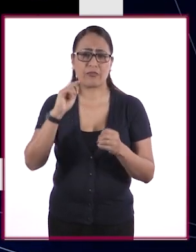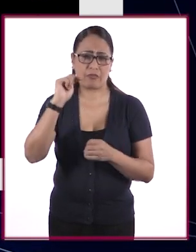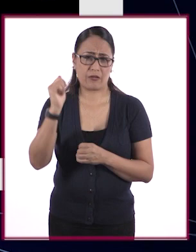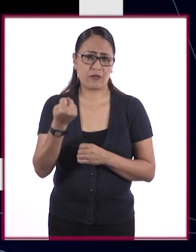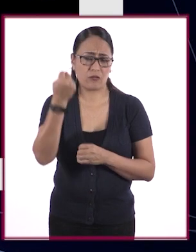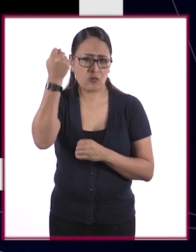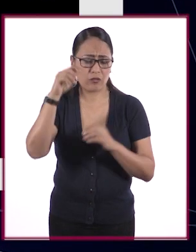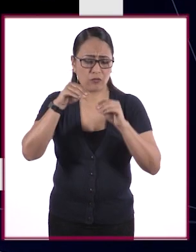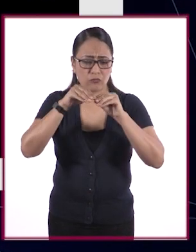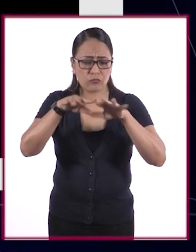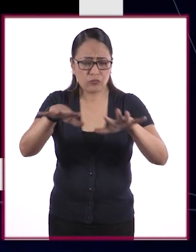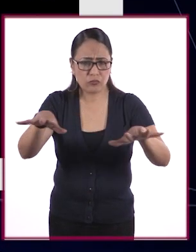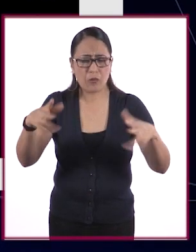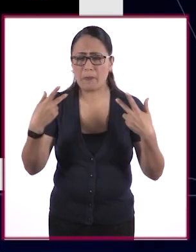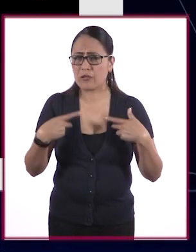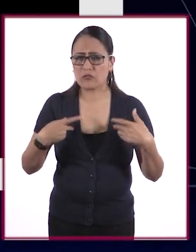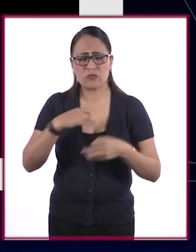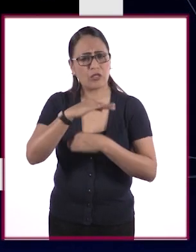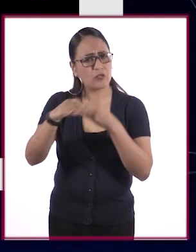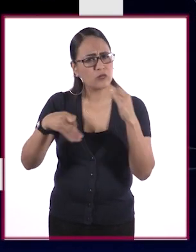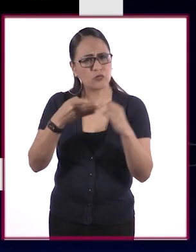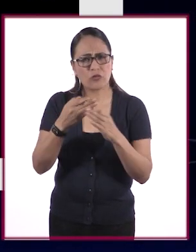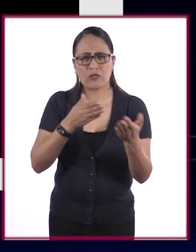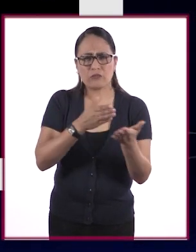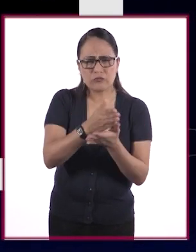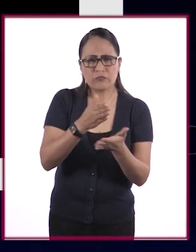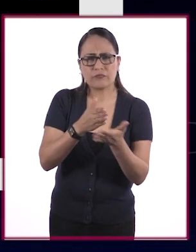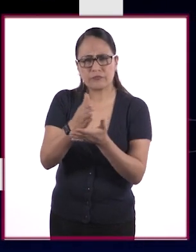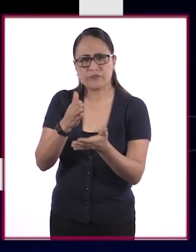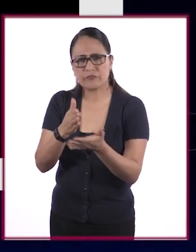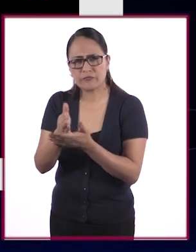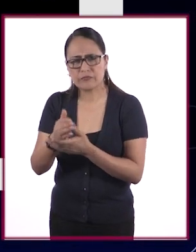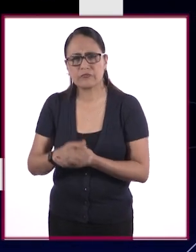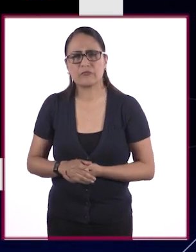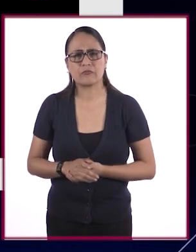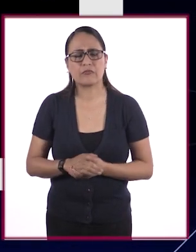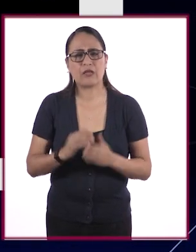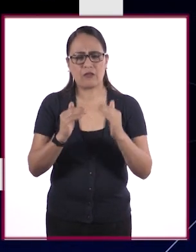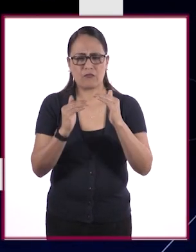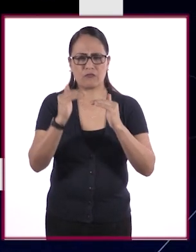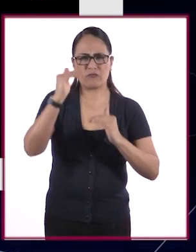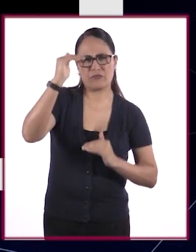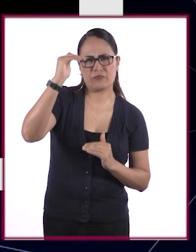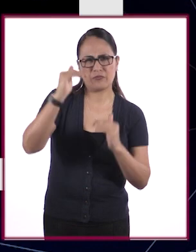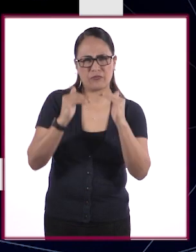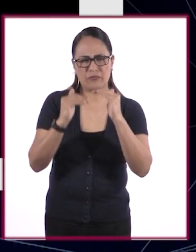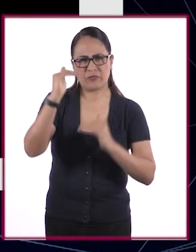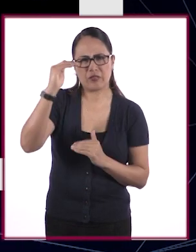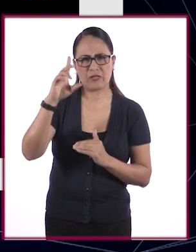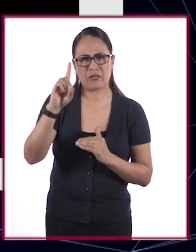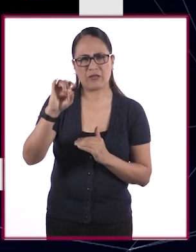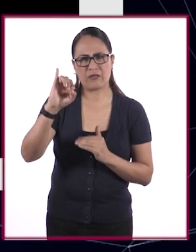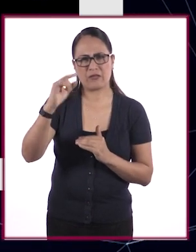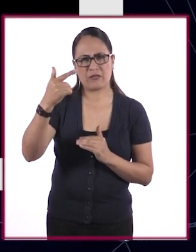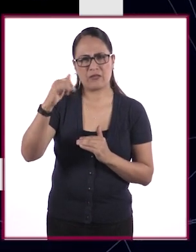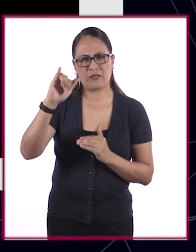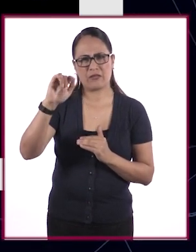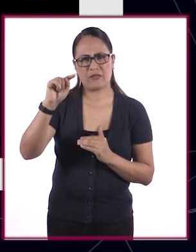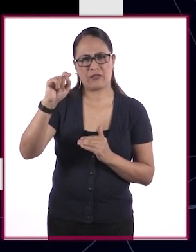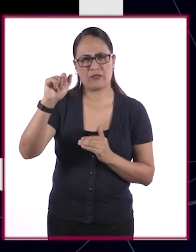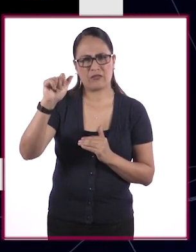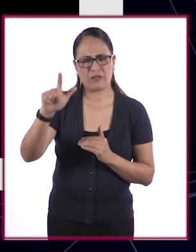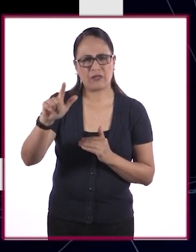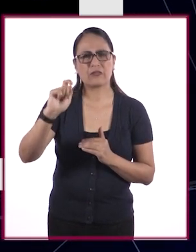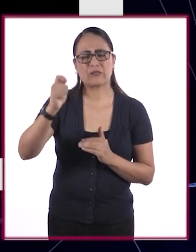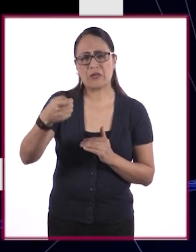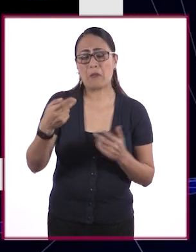tecnología y que sea accesible para todos. Hay una cuestión que se llama a veces la brecha digital y quiere decir que hay personas que